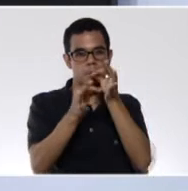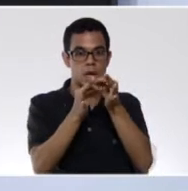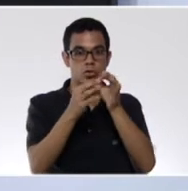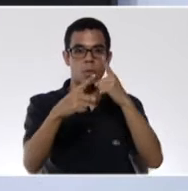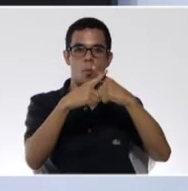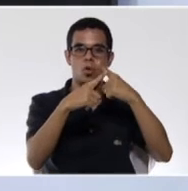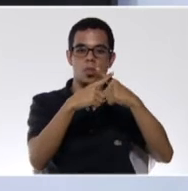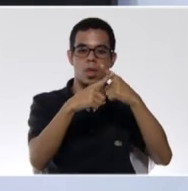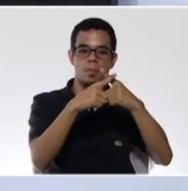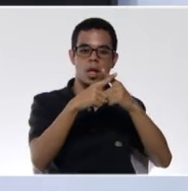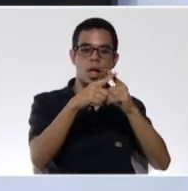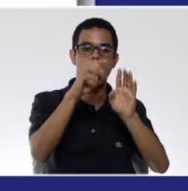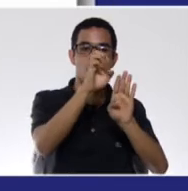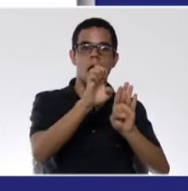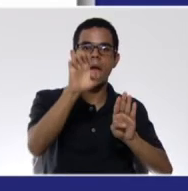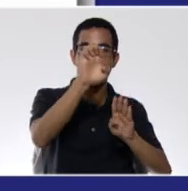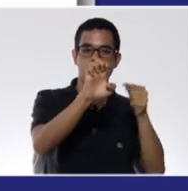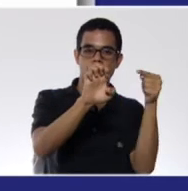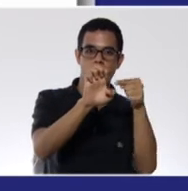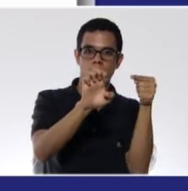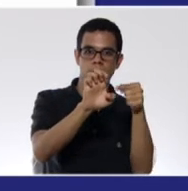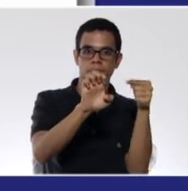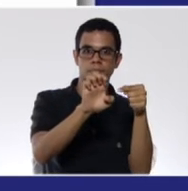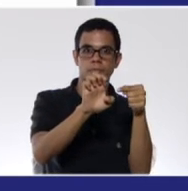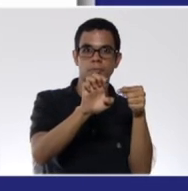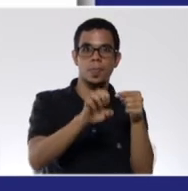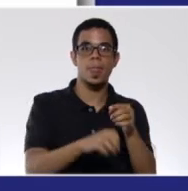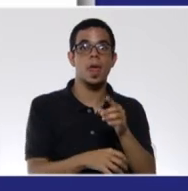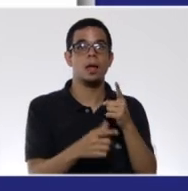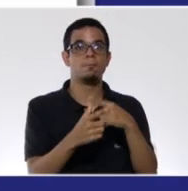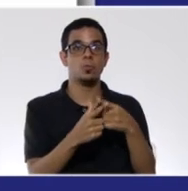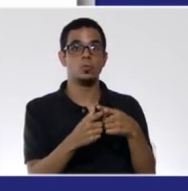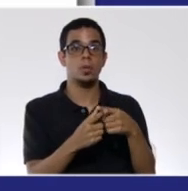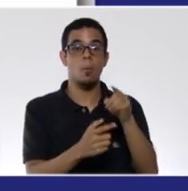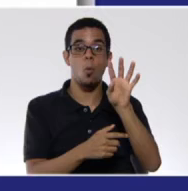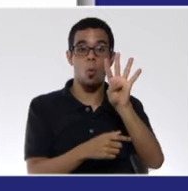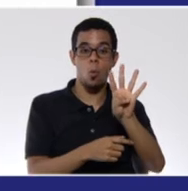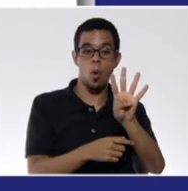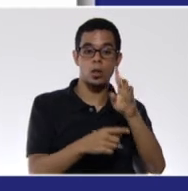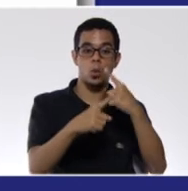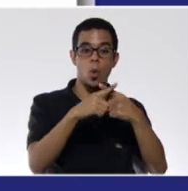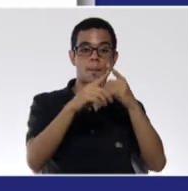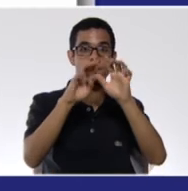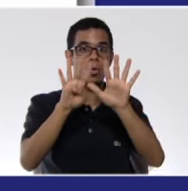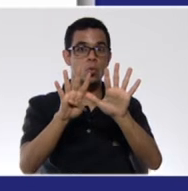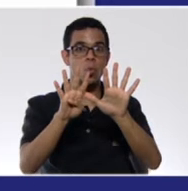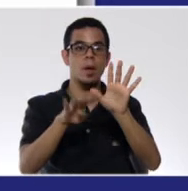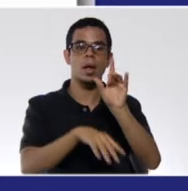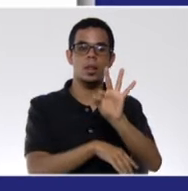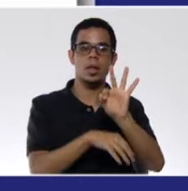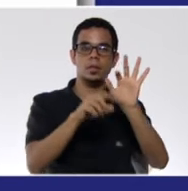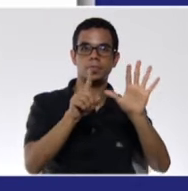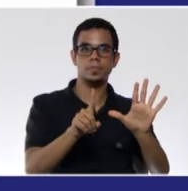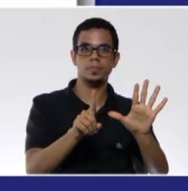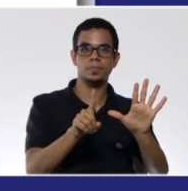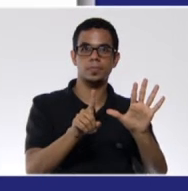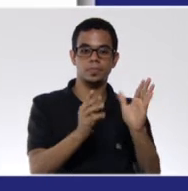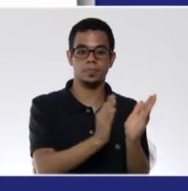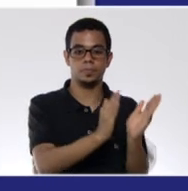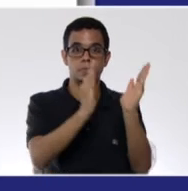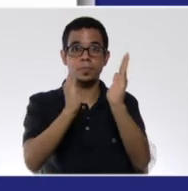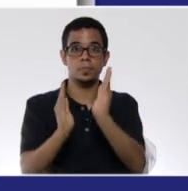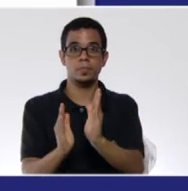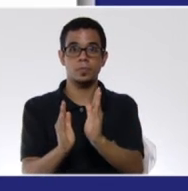En el primer caso, multiplicamos 4 por 9 para obtener el exponente 36. En el segundo